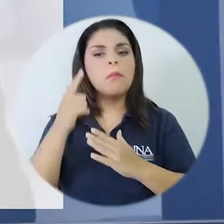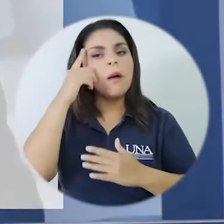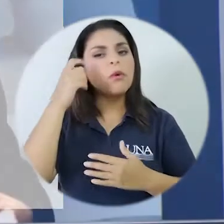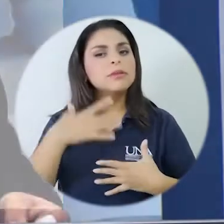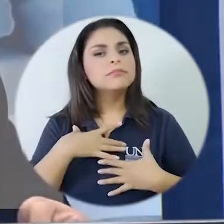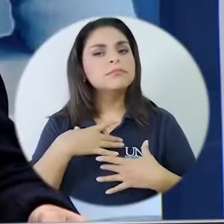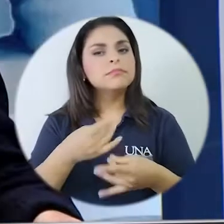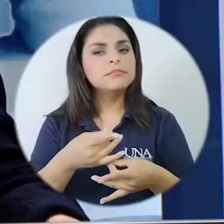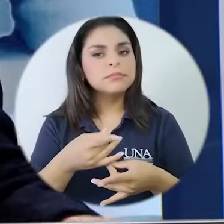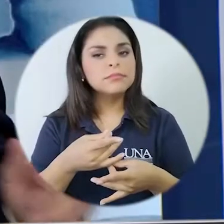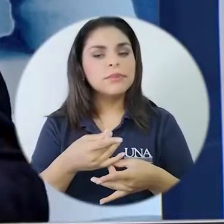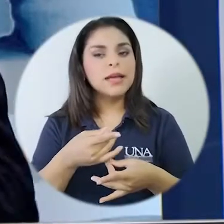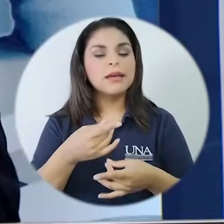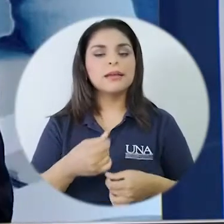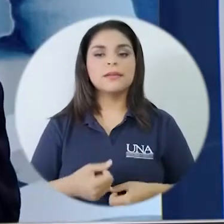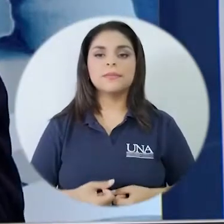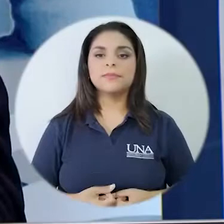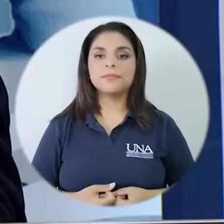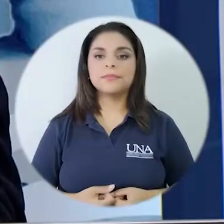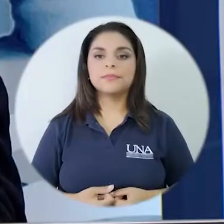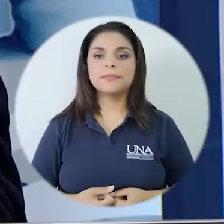Elemento súper interesantísimo. Sí,